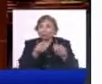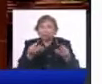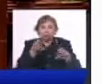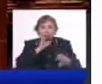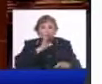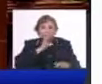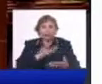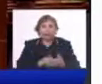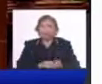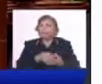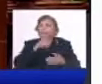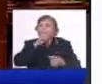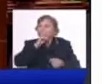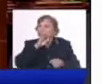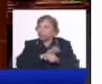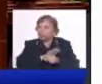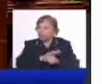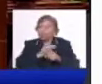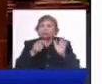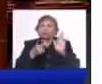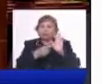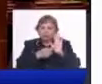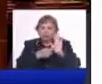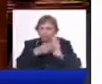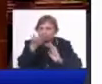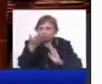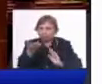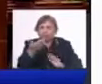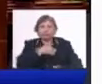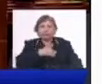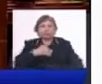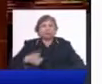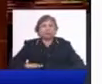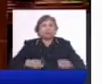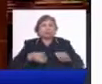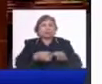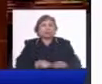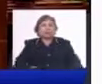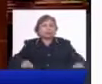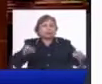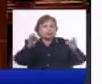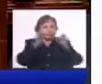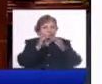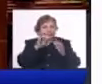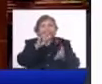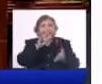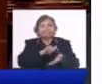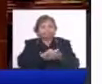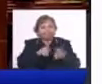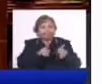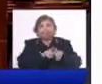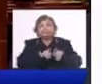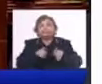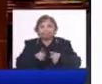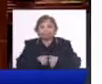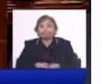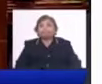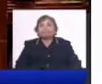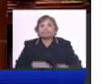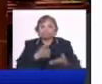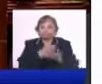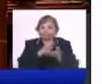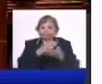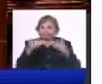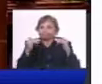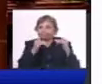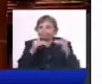intervenciones y cumplo con señalárselo, presidente, porque es importante también ser